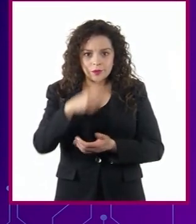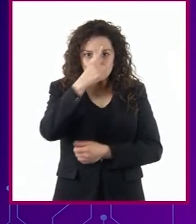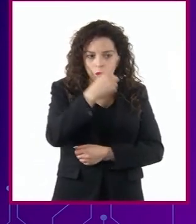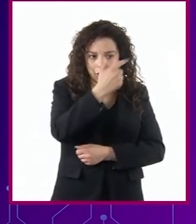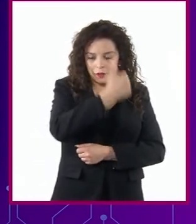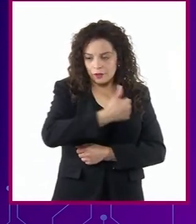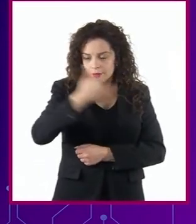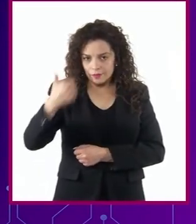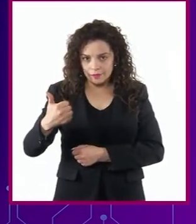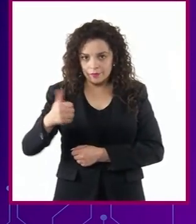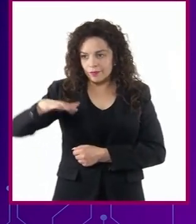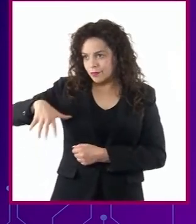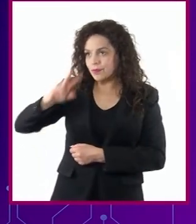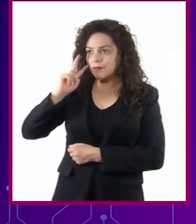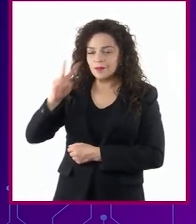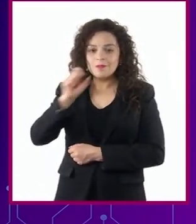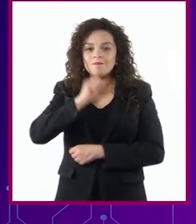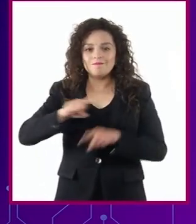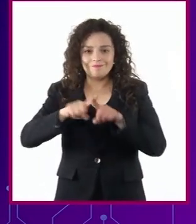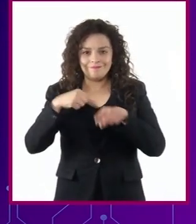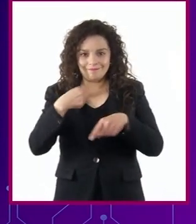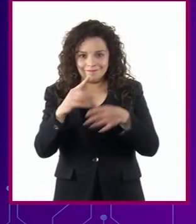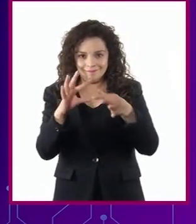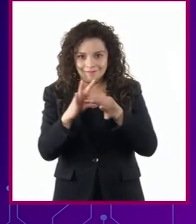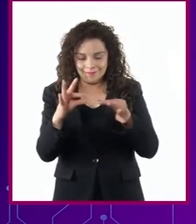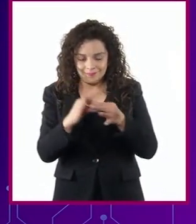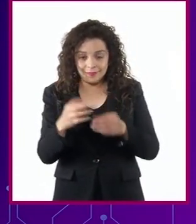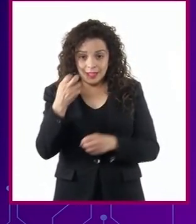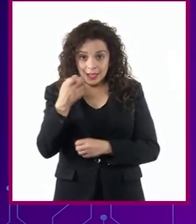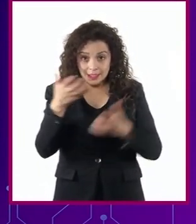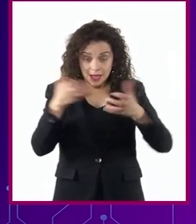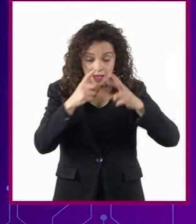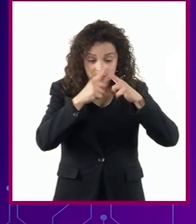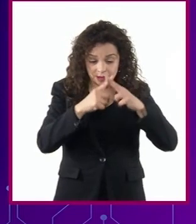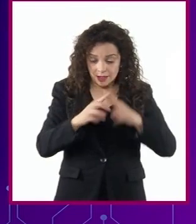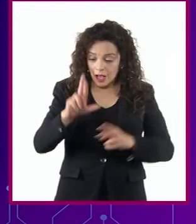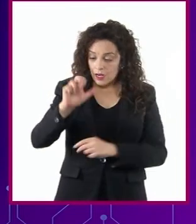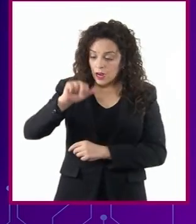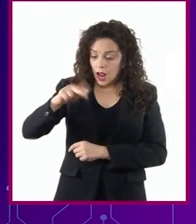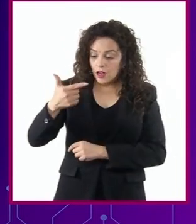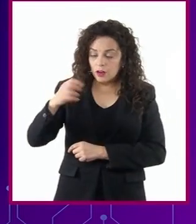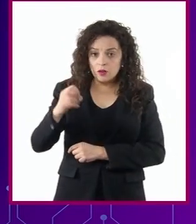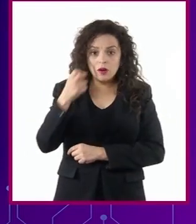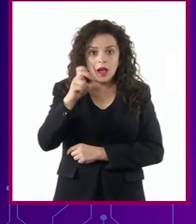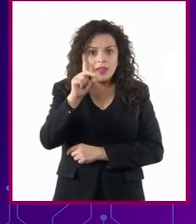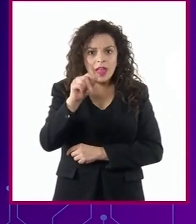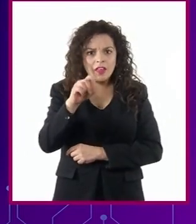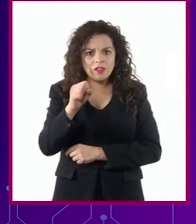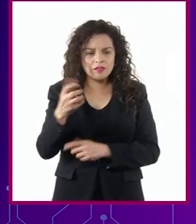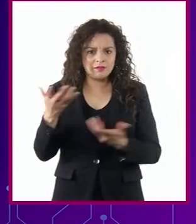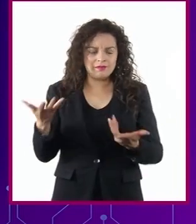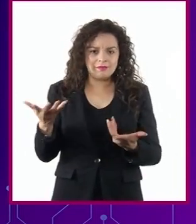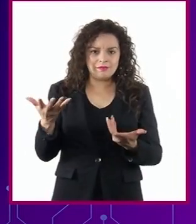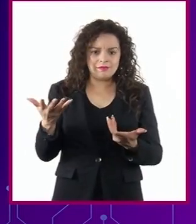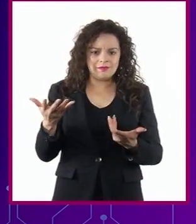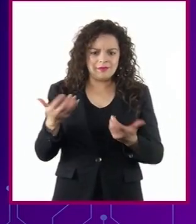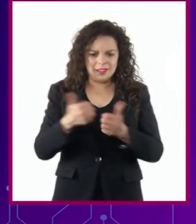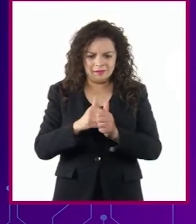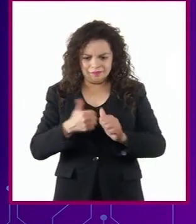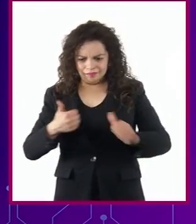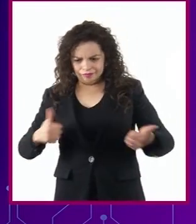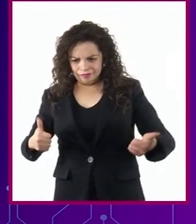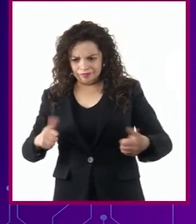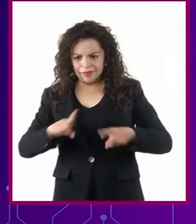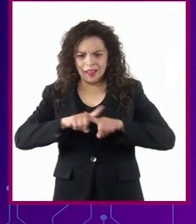vimos anteriormente. Se observa al calcular el rango, los datos están muy dispersos. Hay 60 kilogramos